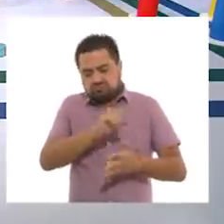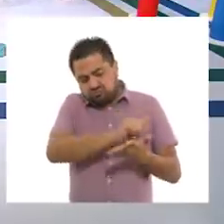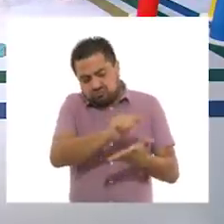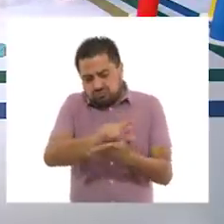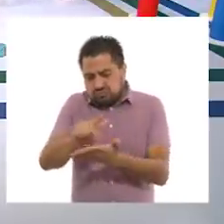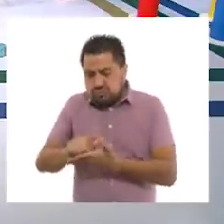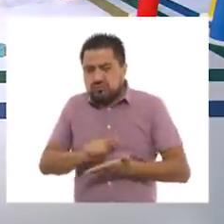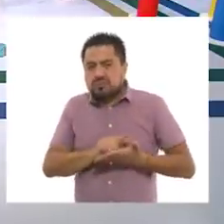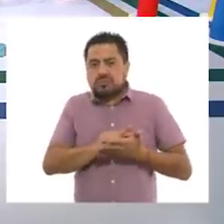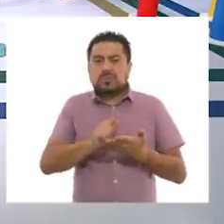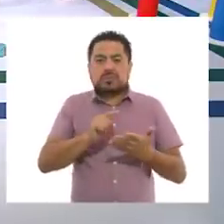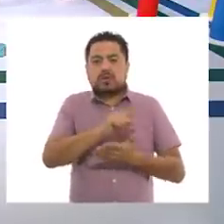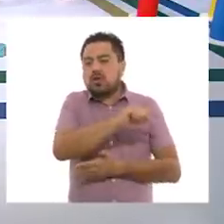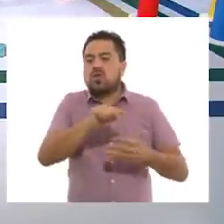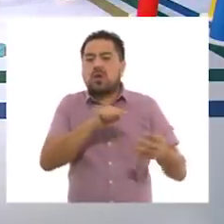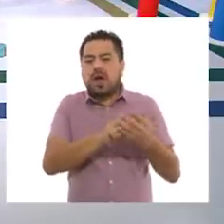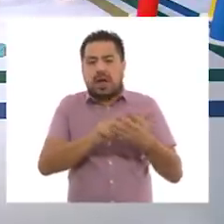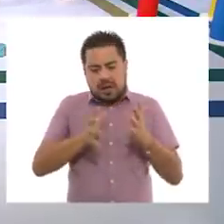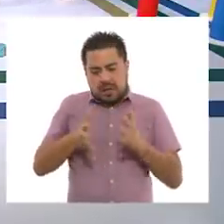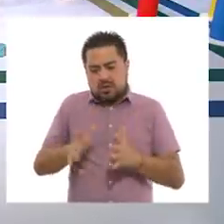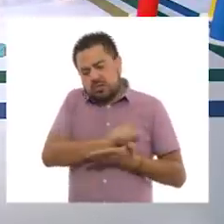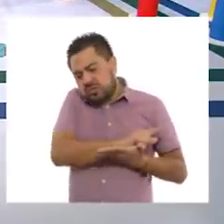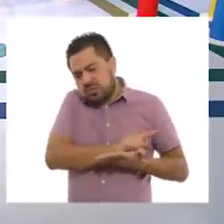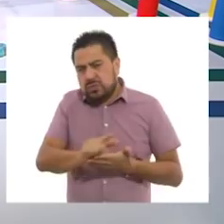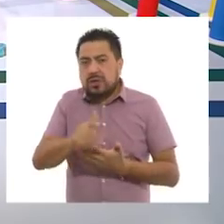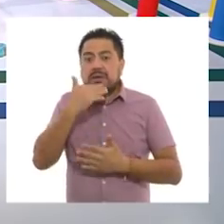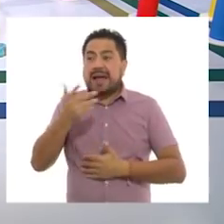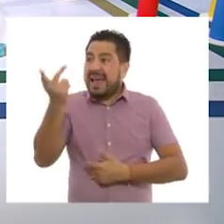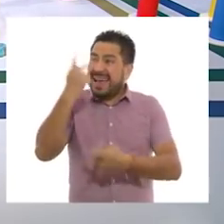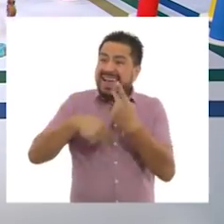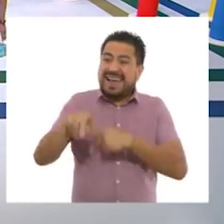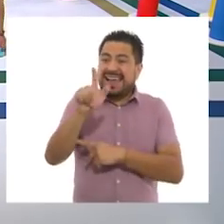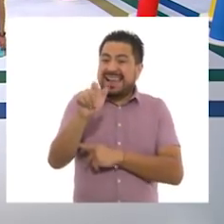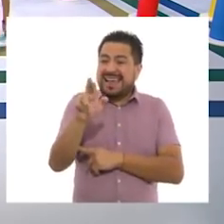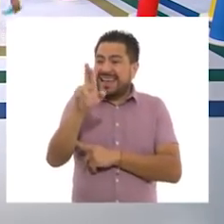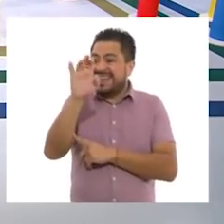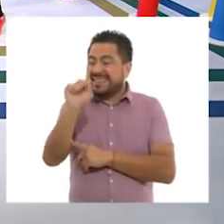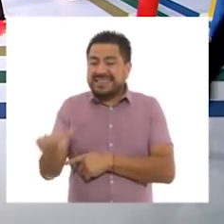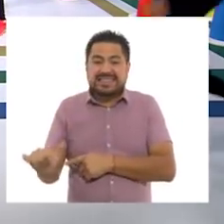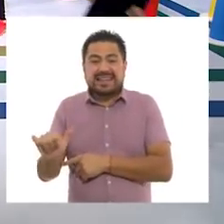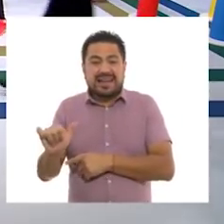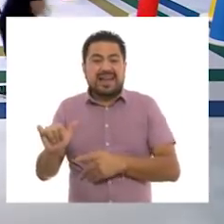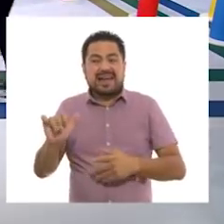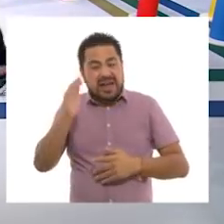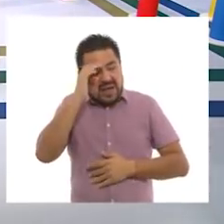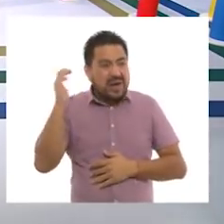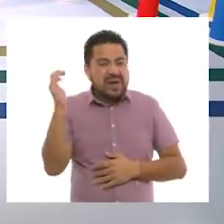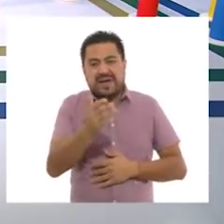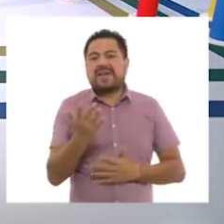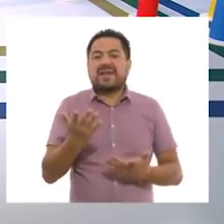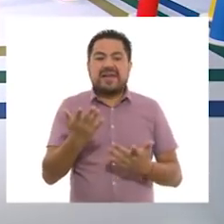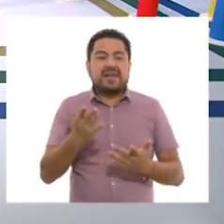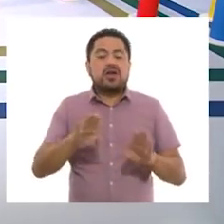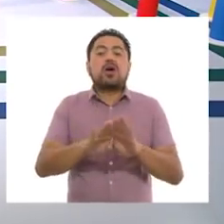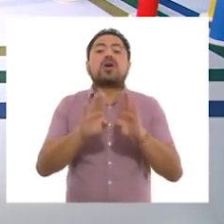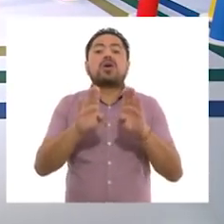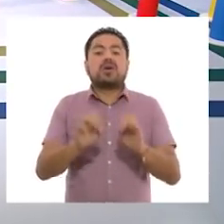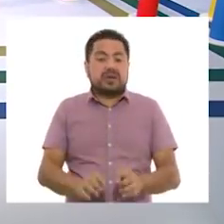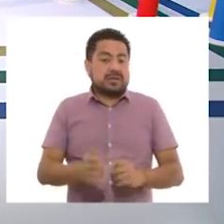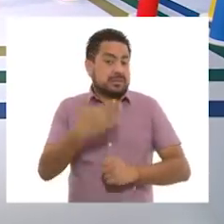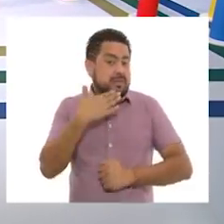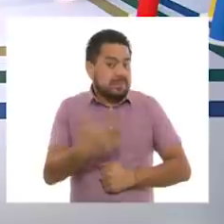y dejamos la zona tal y como la encontramos? Muy bien. Ahí viene Larisa. Hola, Lari. Hola, Lari. Hola. Vamos a levantar. Oh, ¡qué divertido!